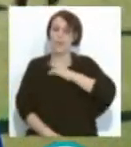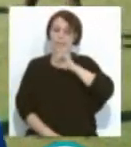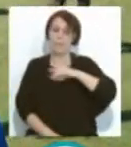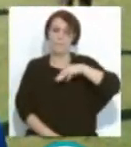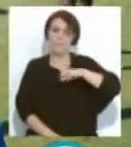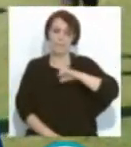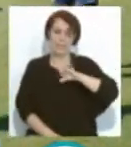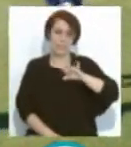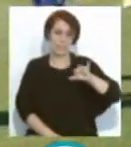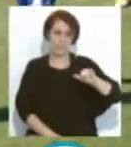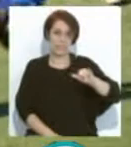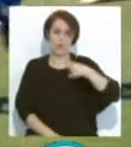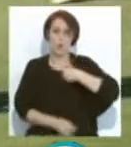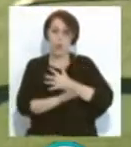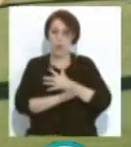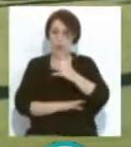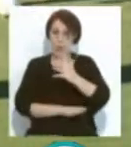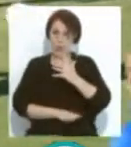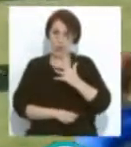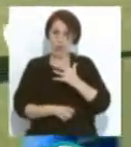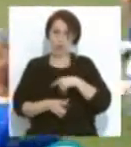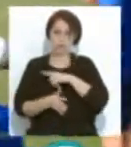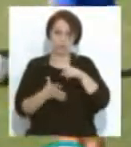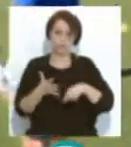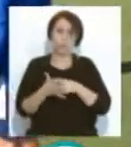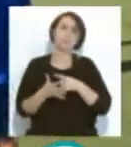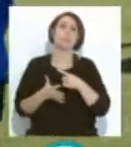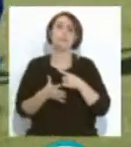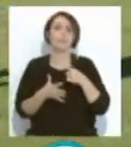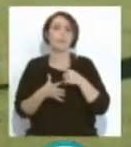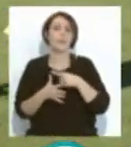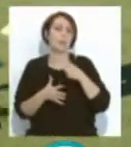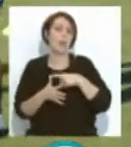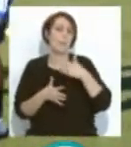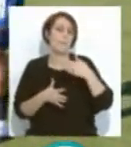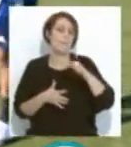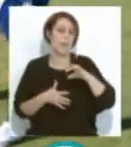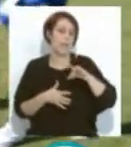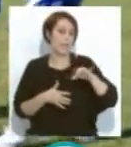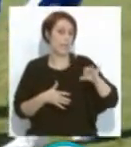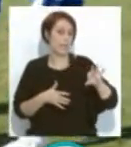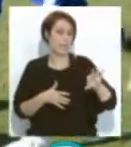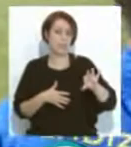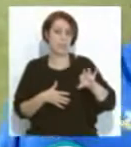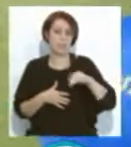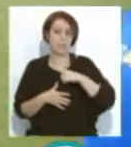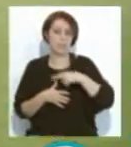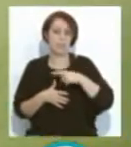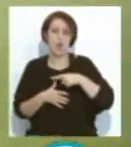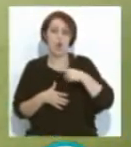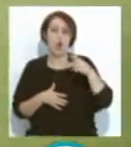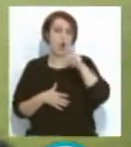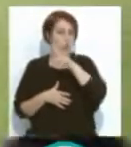Venían 5 jugadores de la selección, entre ellos los jugadores del Betis, como es Guido